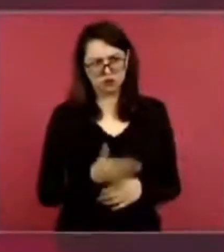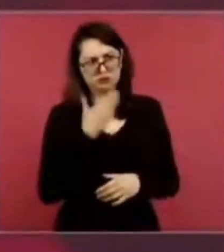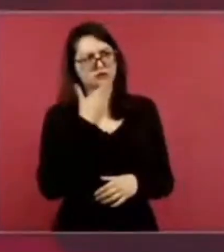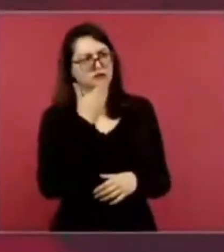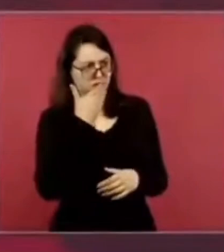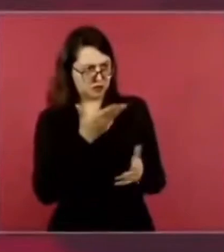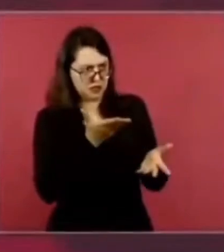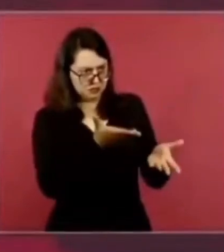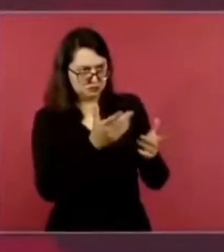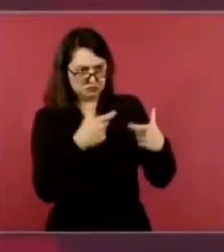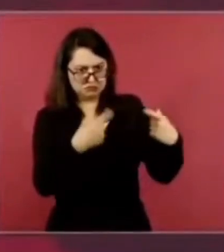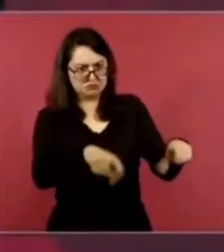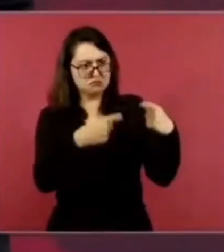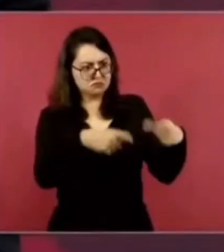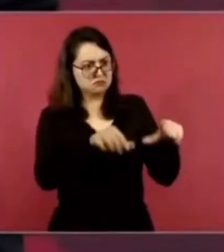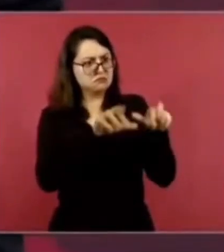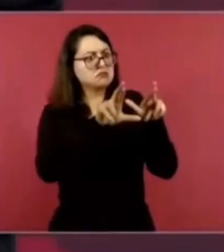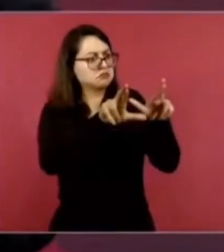abajo